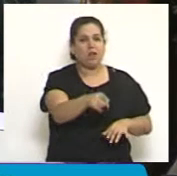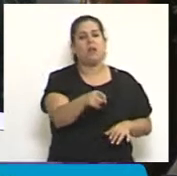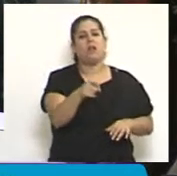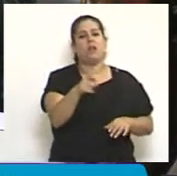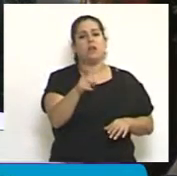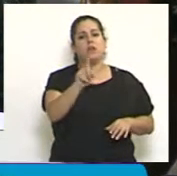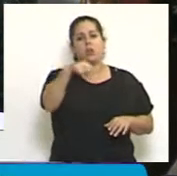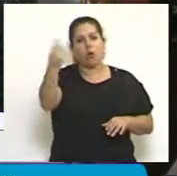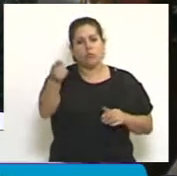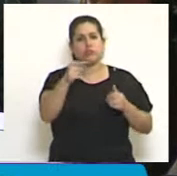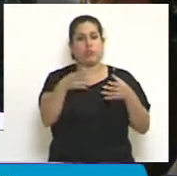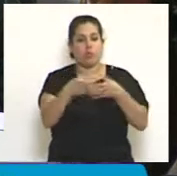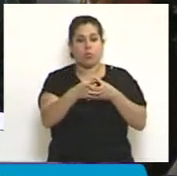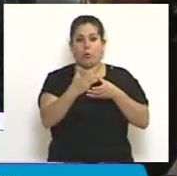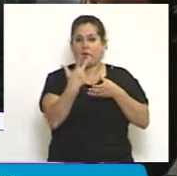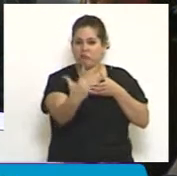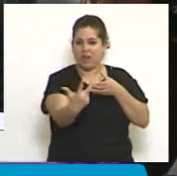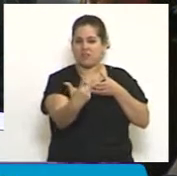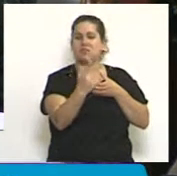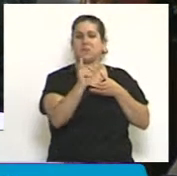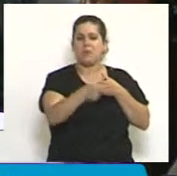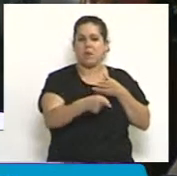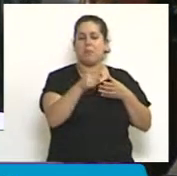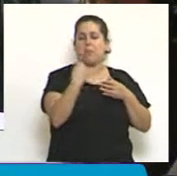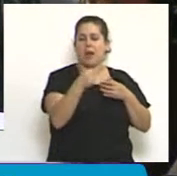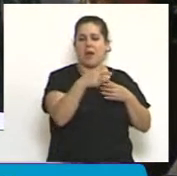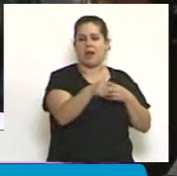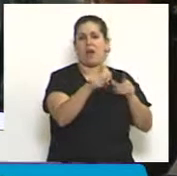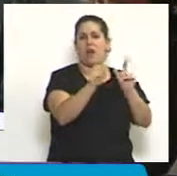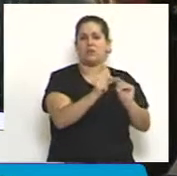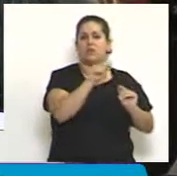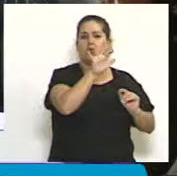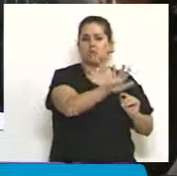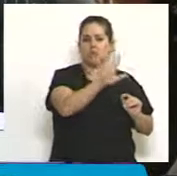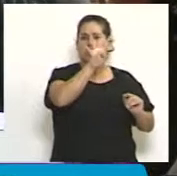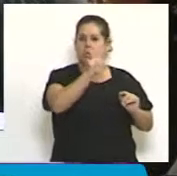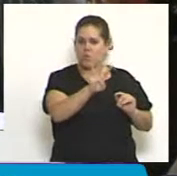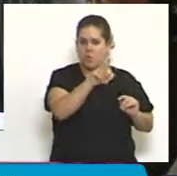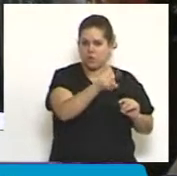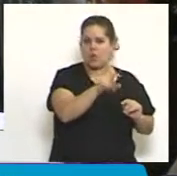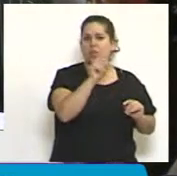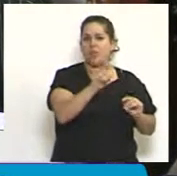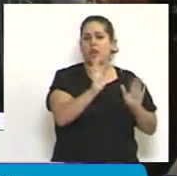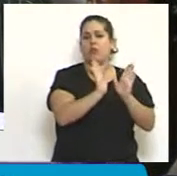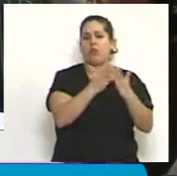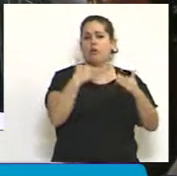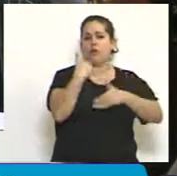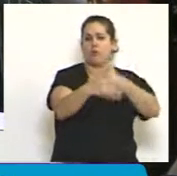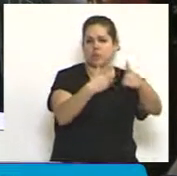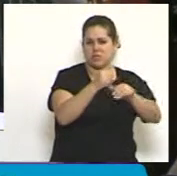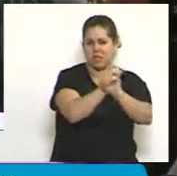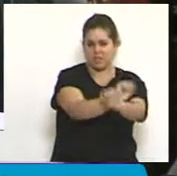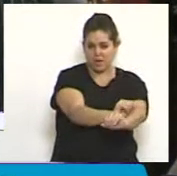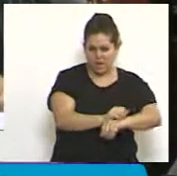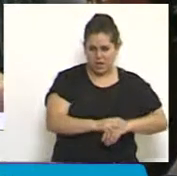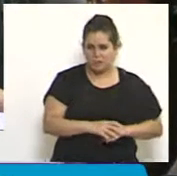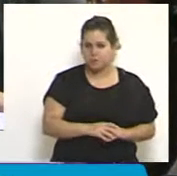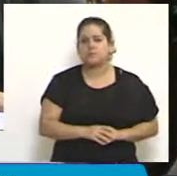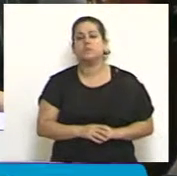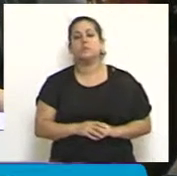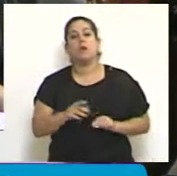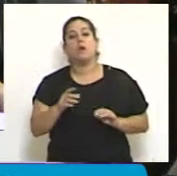Plata, Mar del Plata, Corrientes, Salta, Ciudad Autónoma de Buenos Aires, y los órganos que constituyen